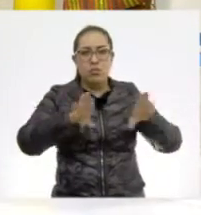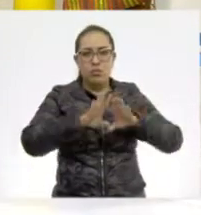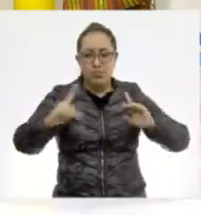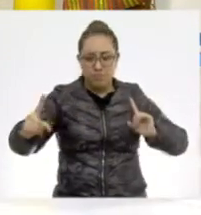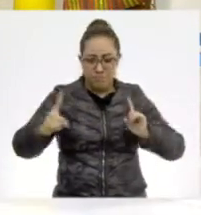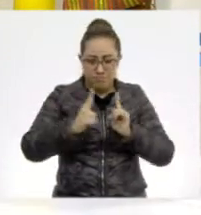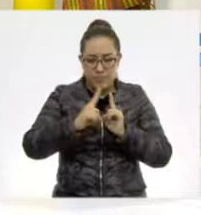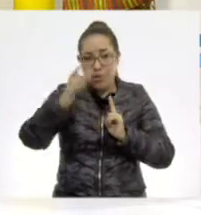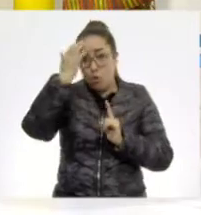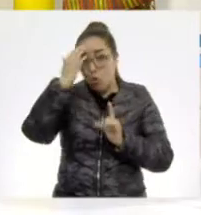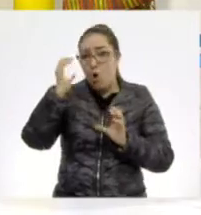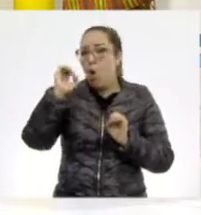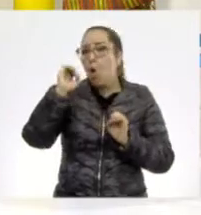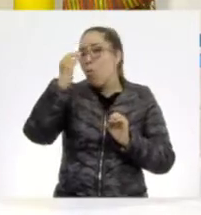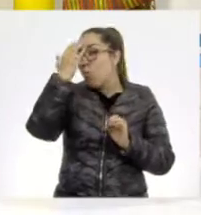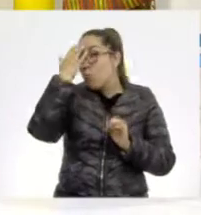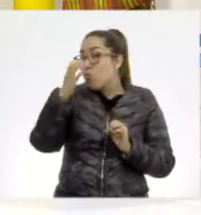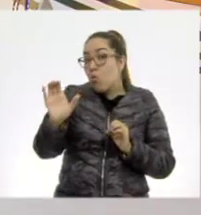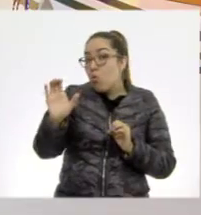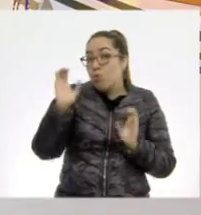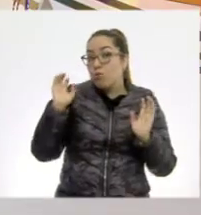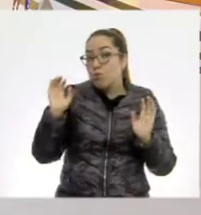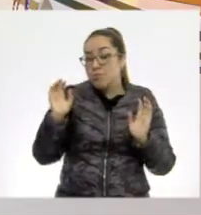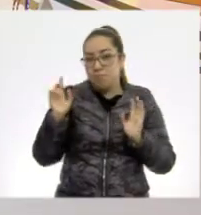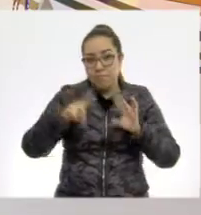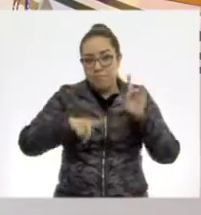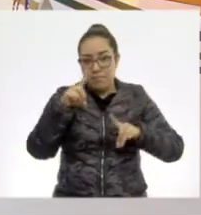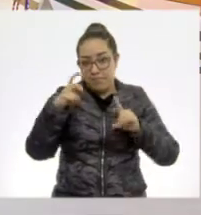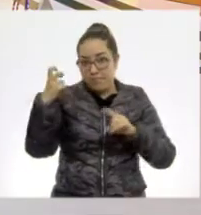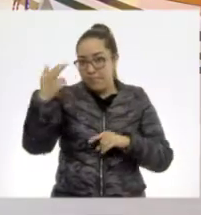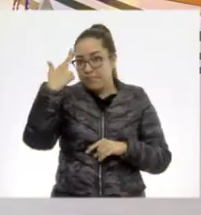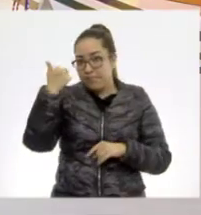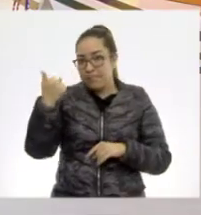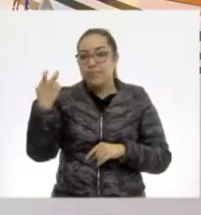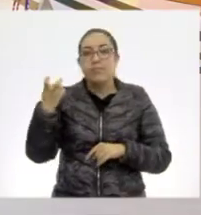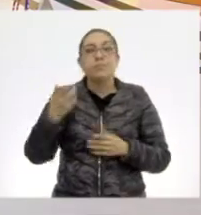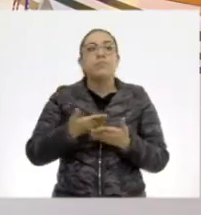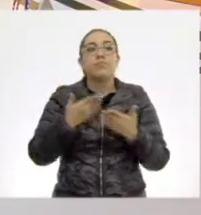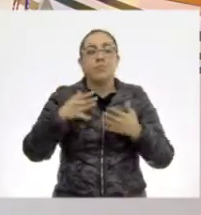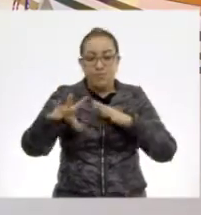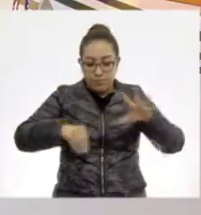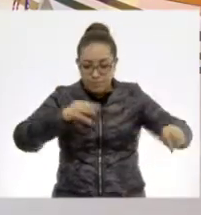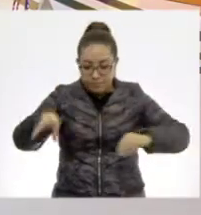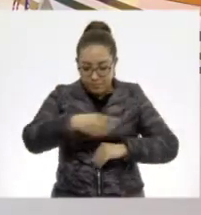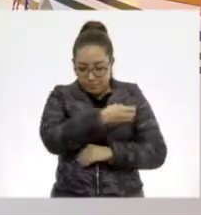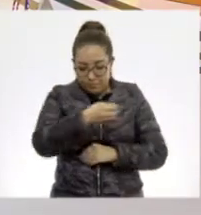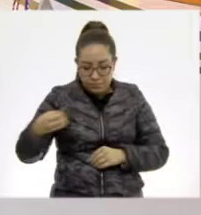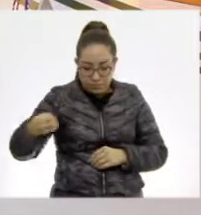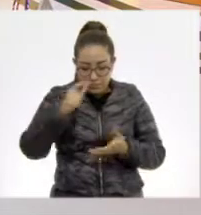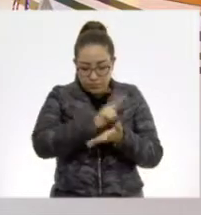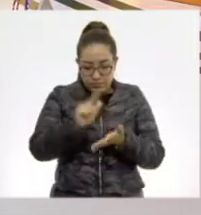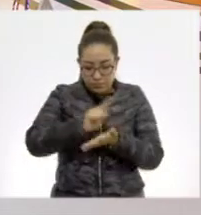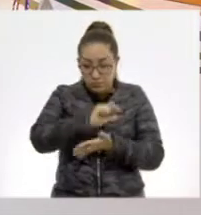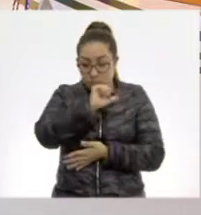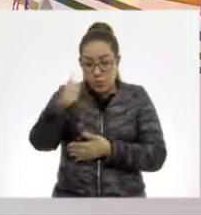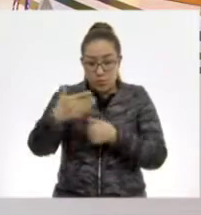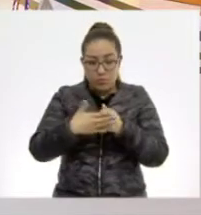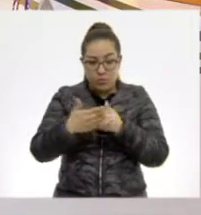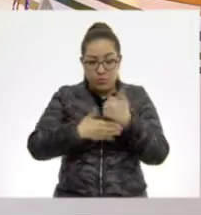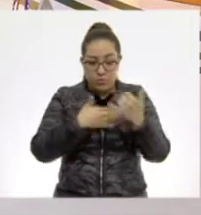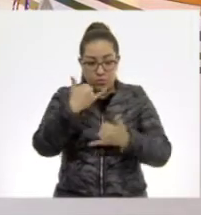que conocemos o que no conocemos, ¿cierto? Exacto, es correcto. Y entonces vamos a levantar rápidamente esto porque tenemos otro juego.